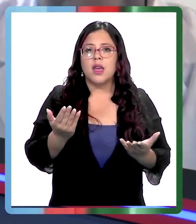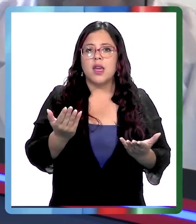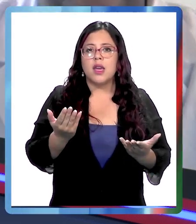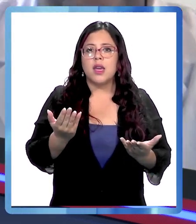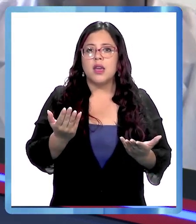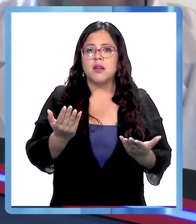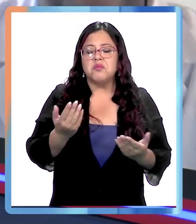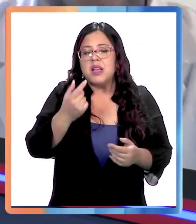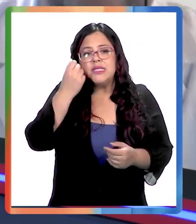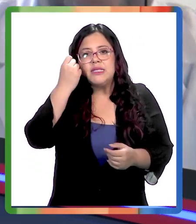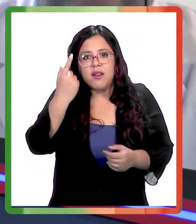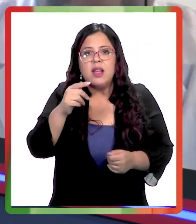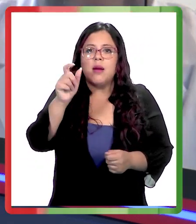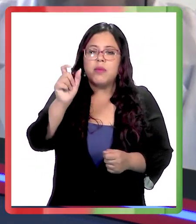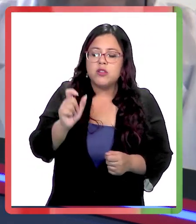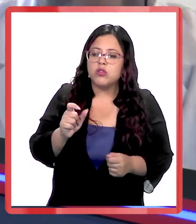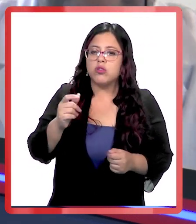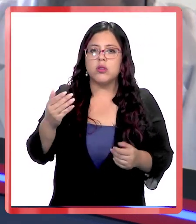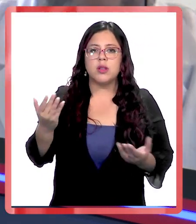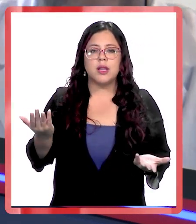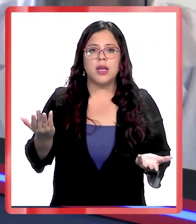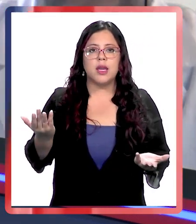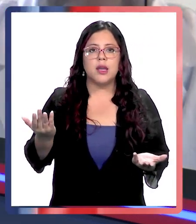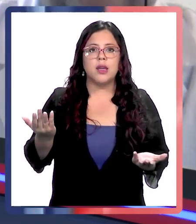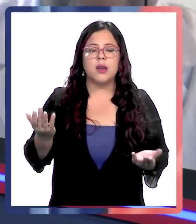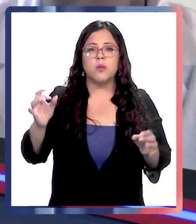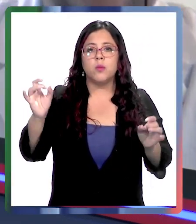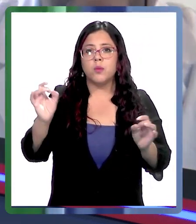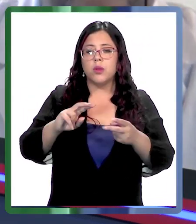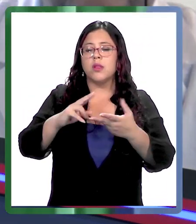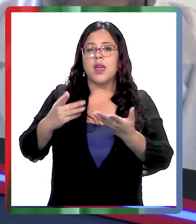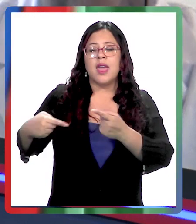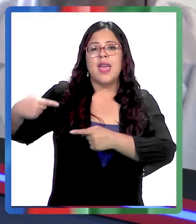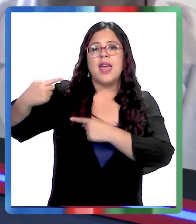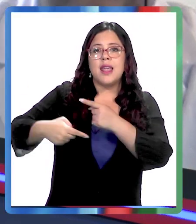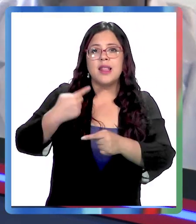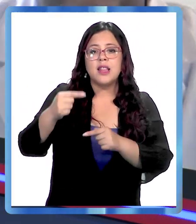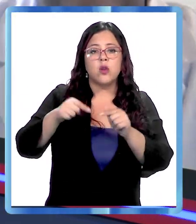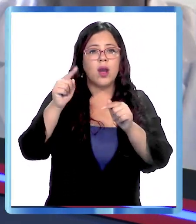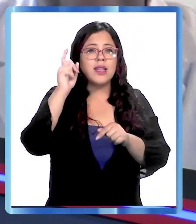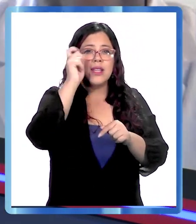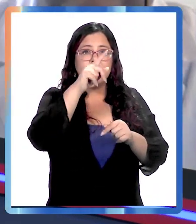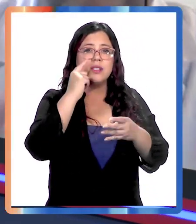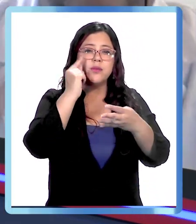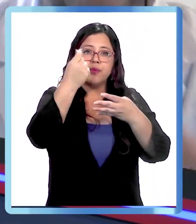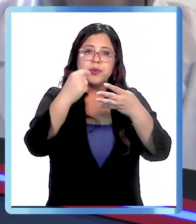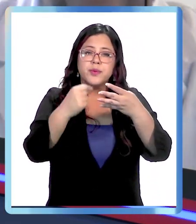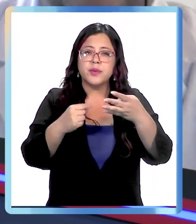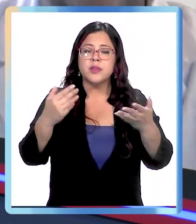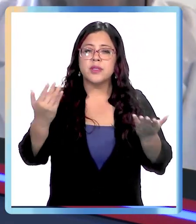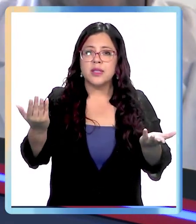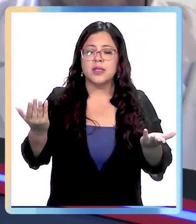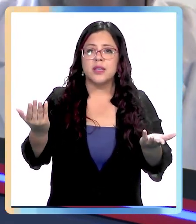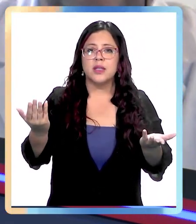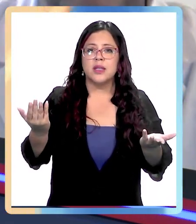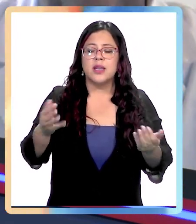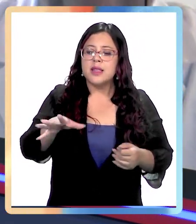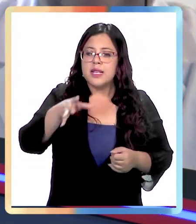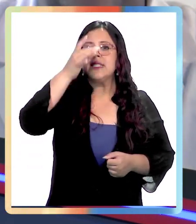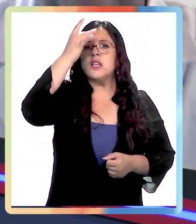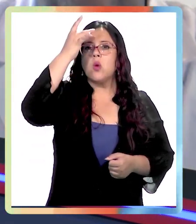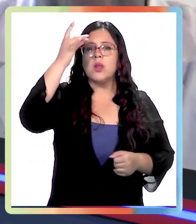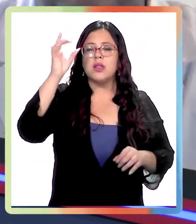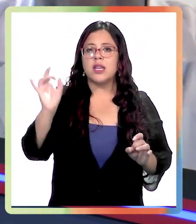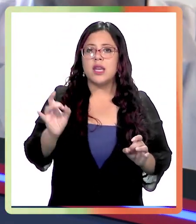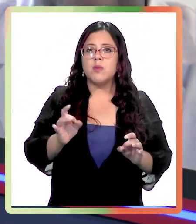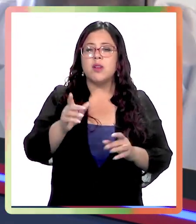el 95% de los cánceres que nosotros vemos son cánceres esporádicos en personas que tienen algún antecedente familiar, pero que